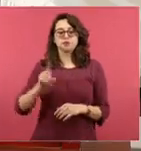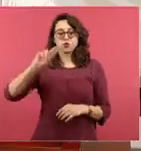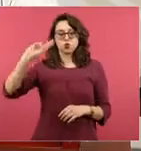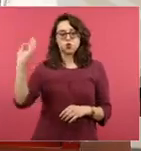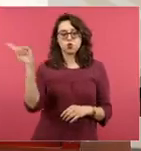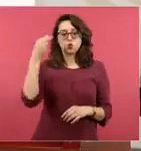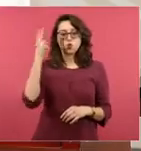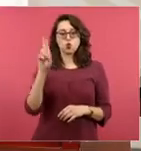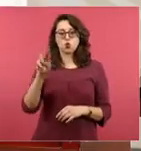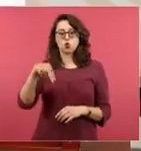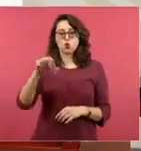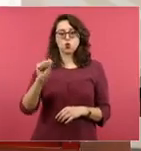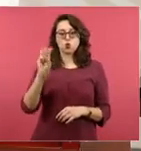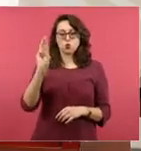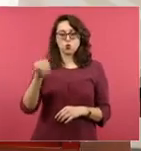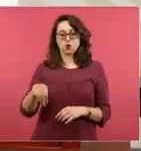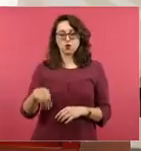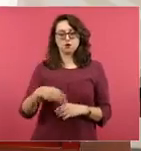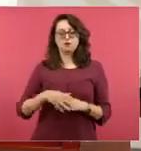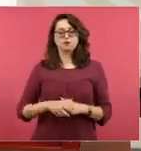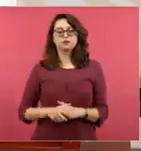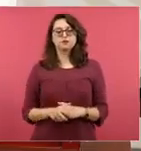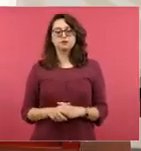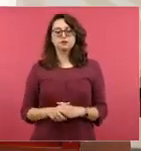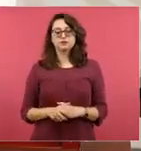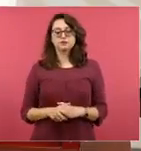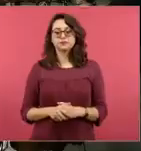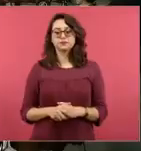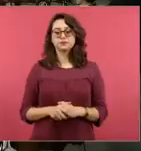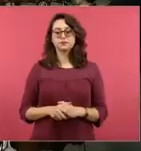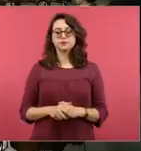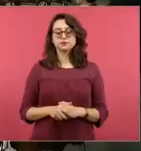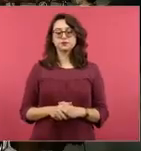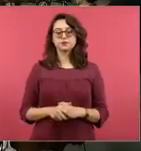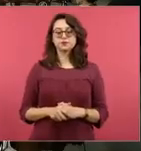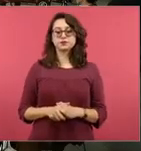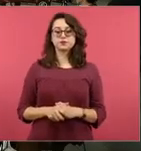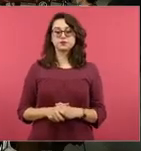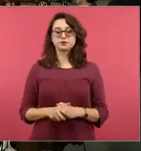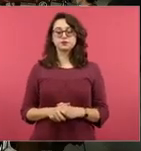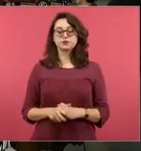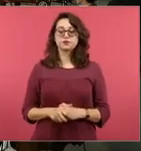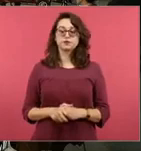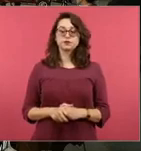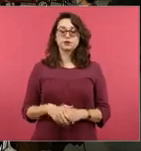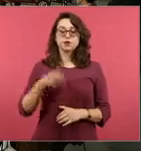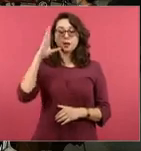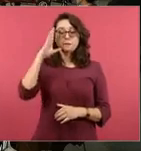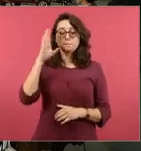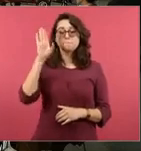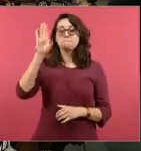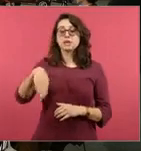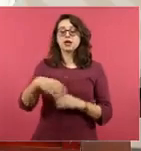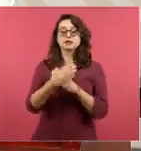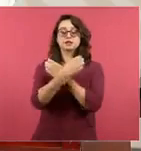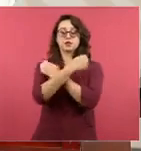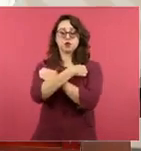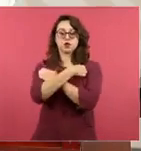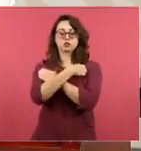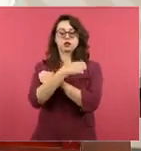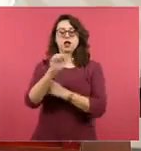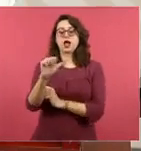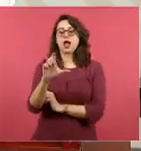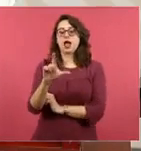de la Universidad Nacional Autónoma de México. La maestra en educación Alicia del Carmen Polaco